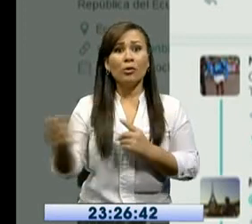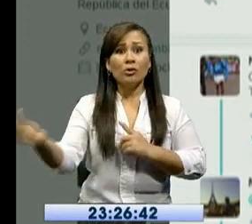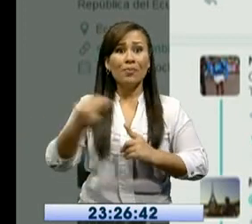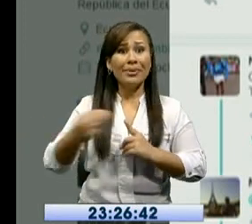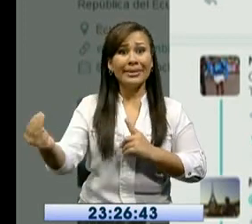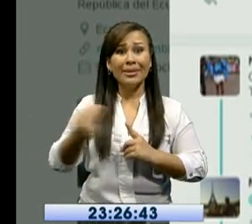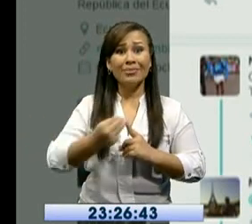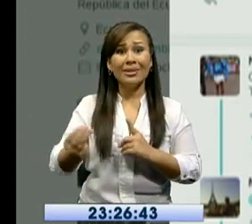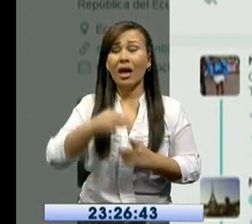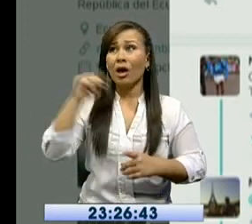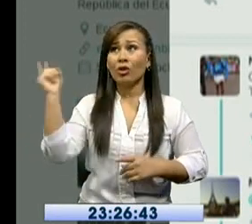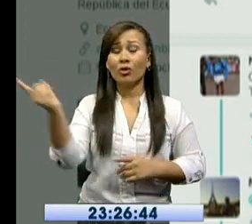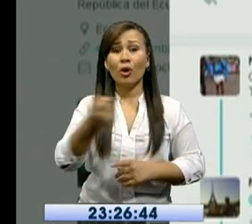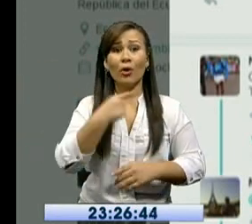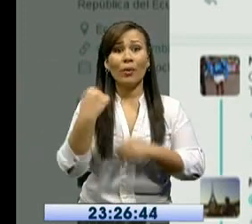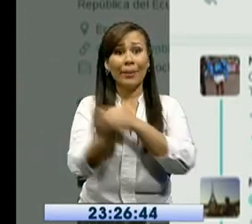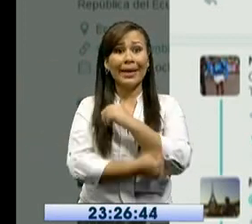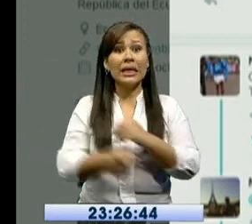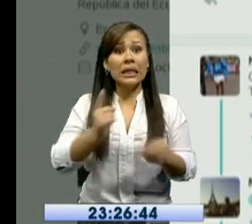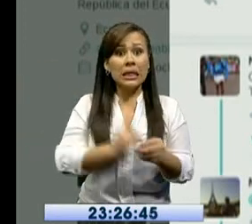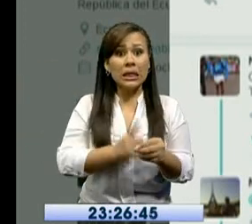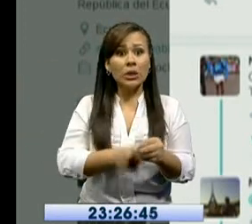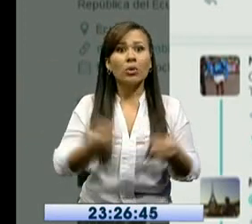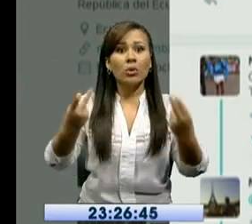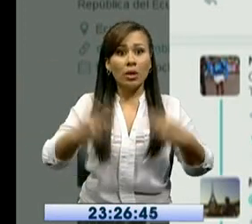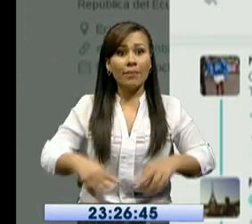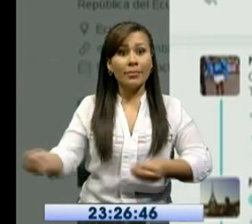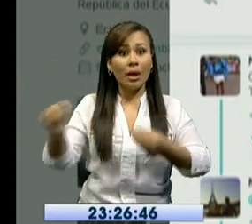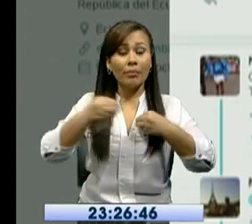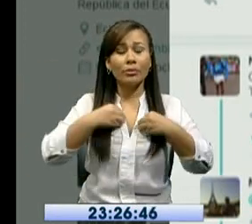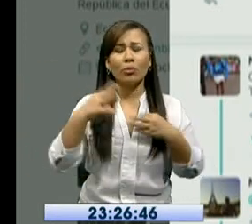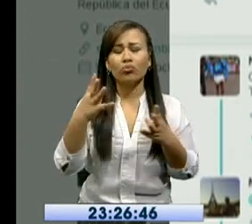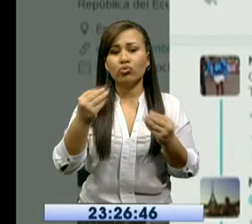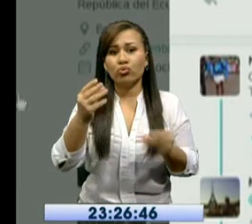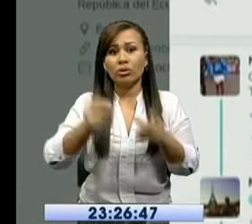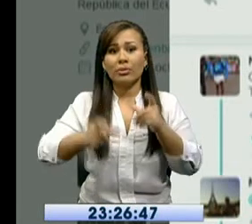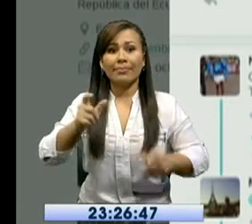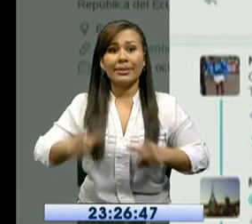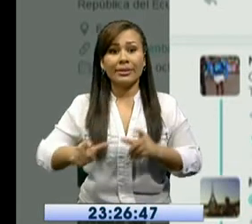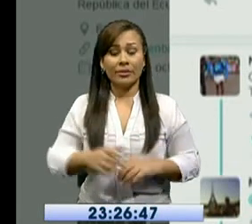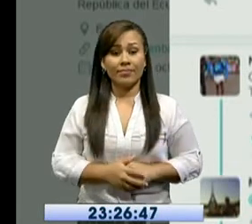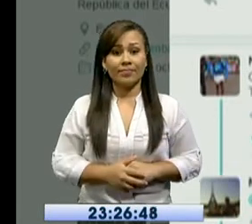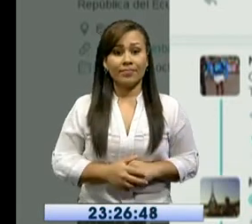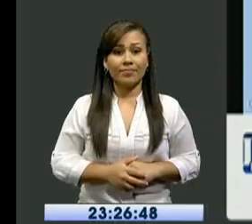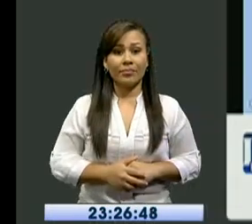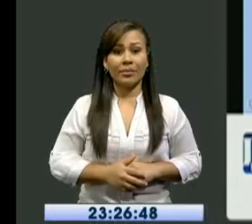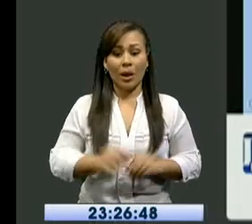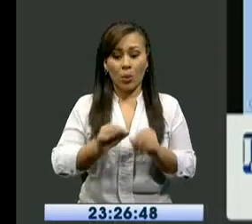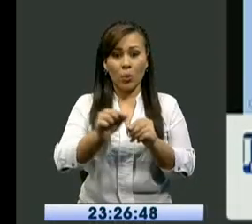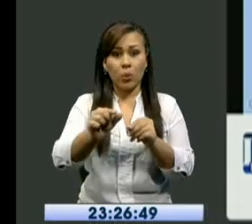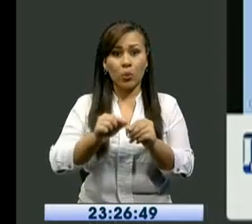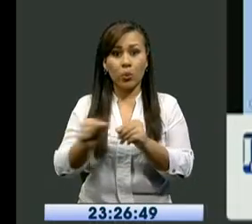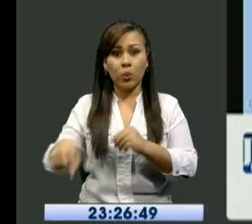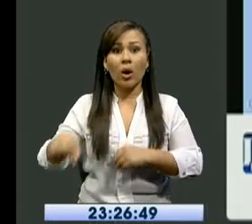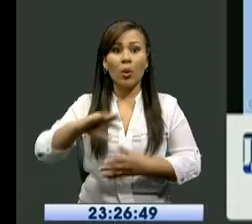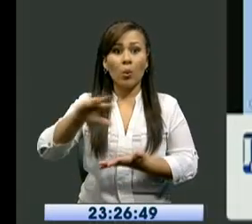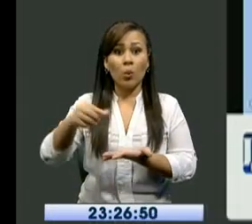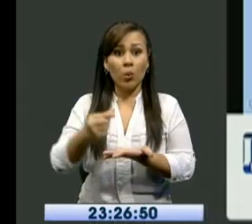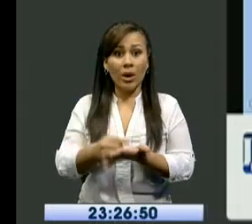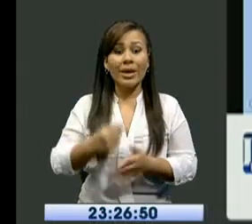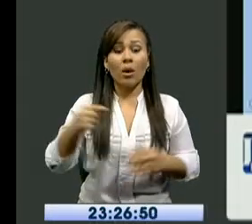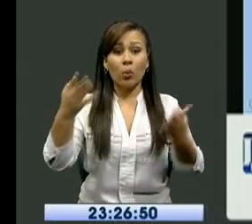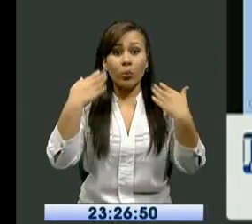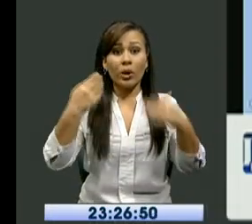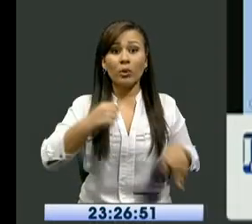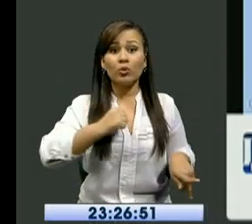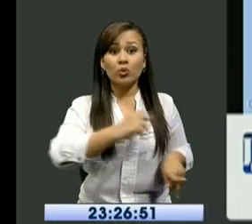casi todo el país, desde Quito, inclusive. Quito y casi todas los cantones del Guayas, aquí en Guayaquil, al sur,